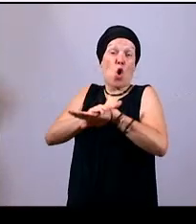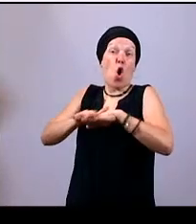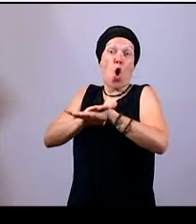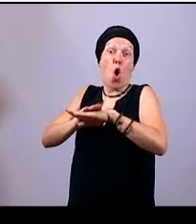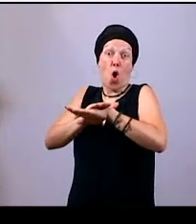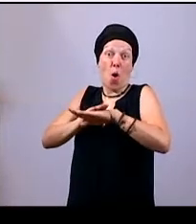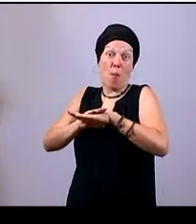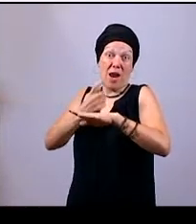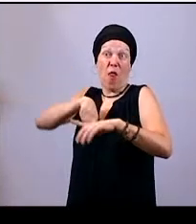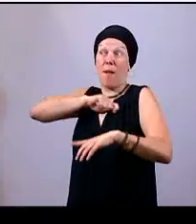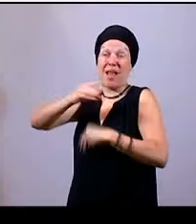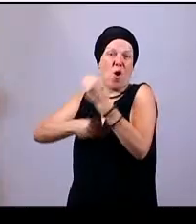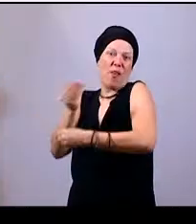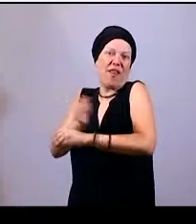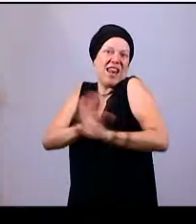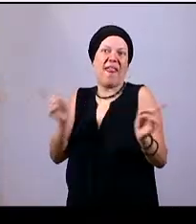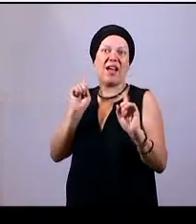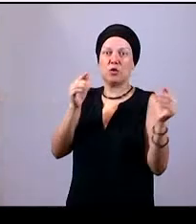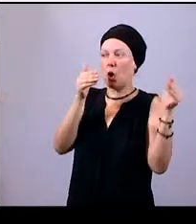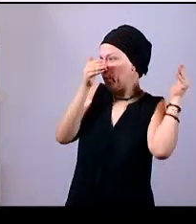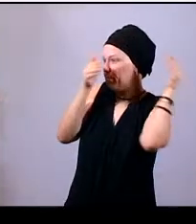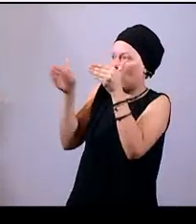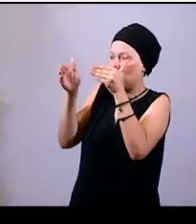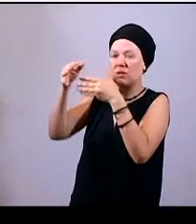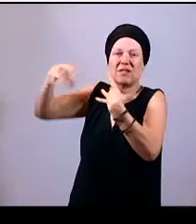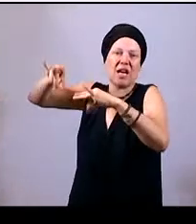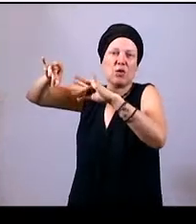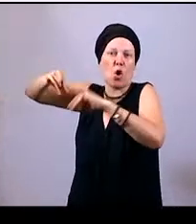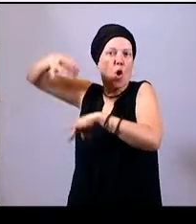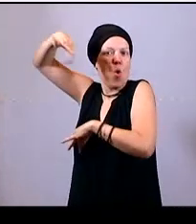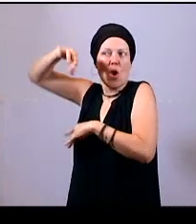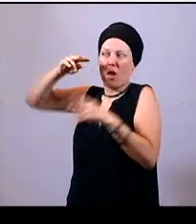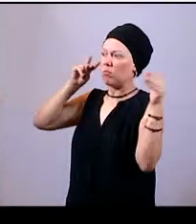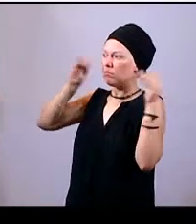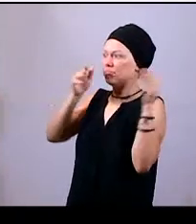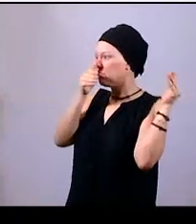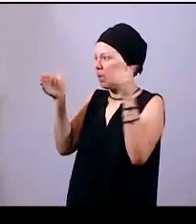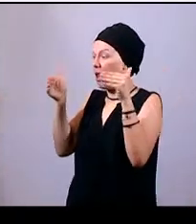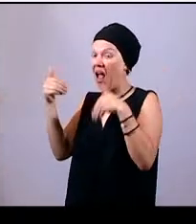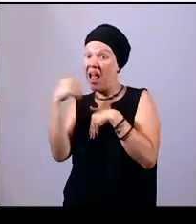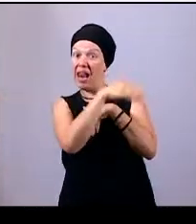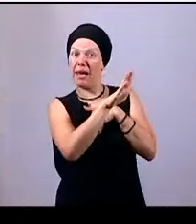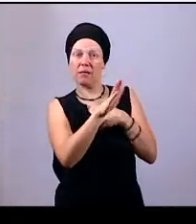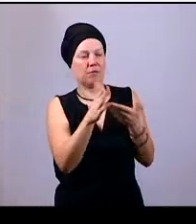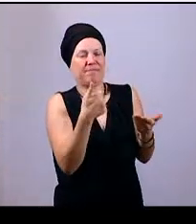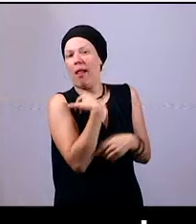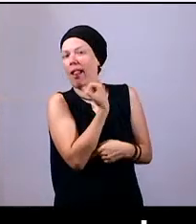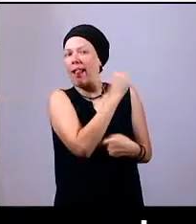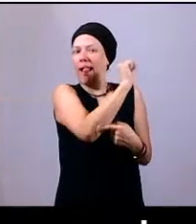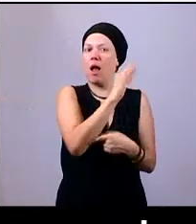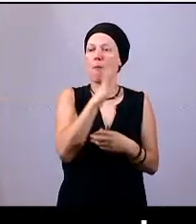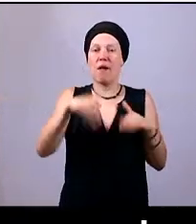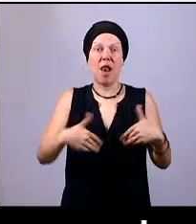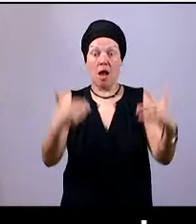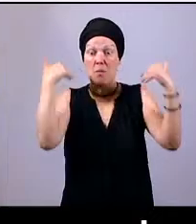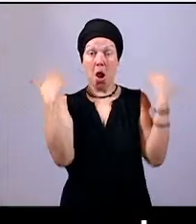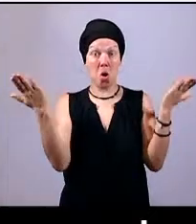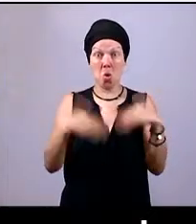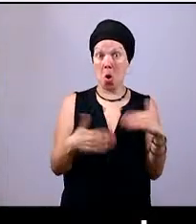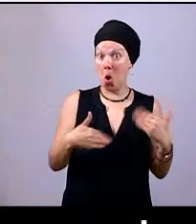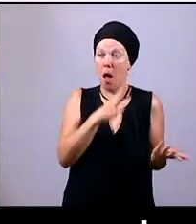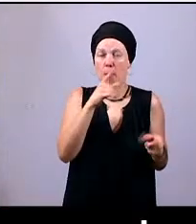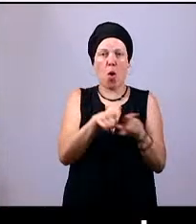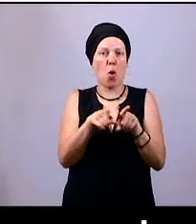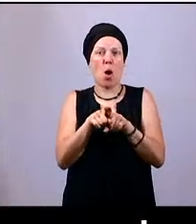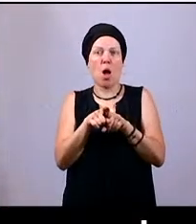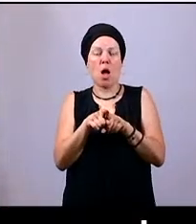Gobierno que únicamente mira para un territorio y que abandona al resto, que deja de ser competente en torno